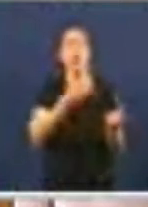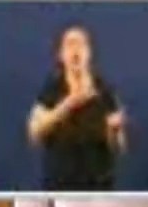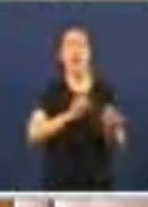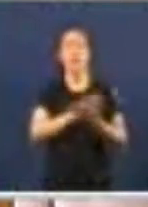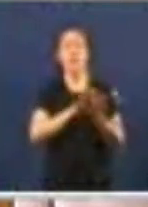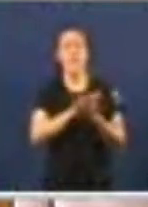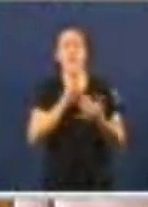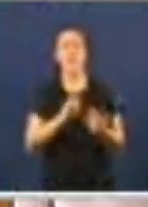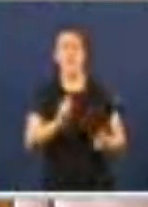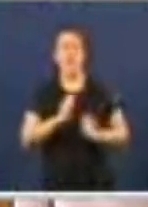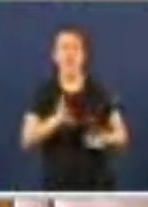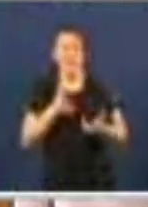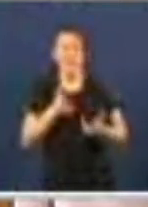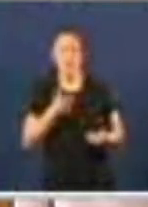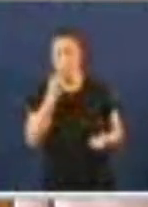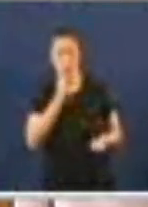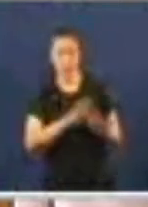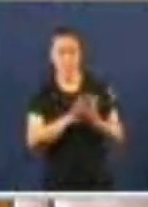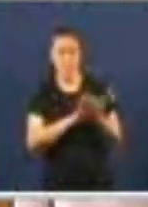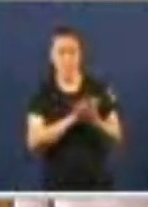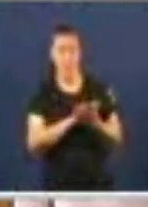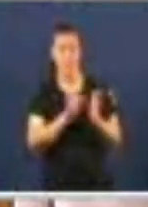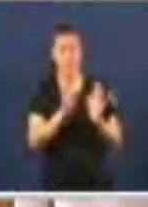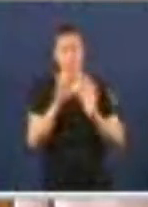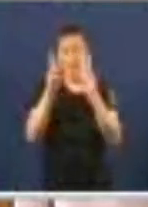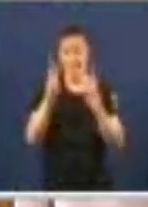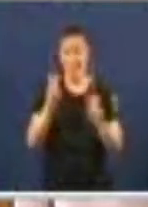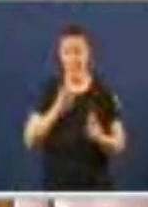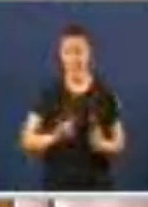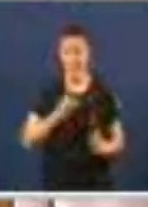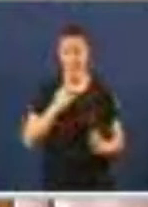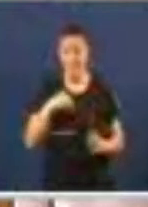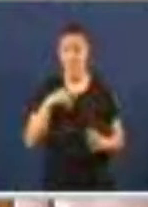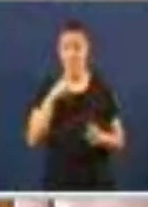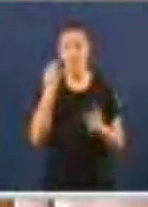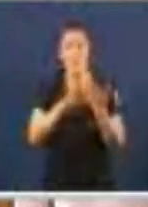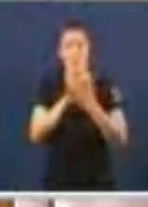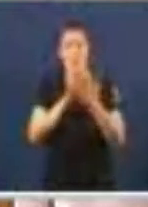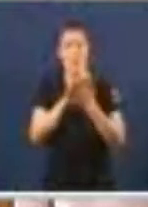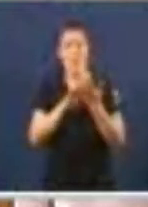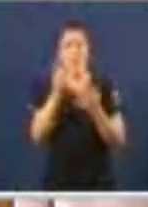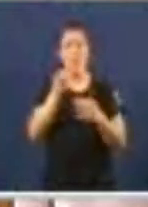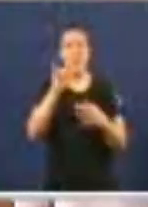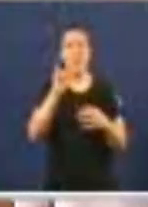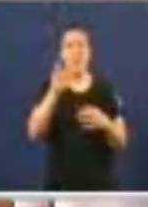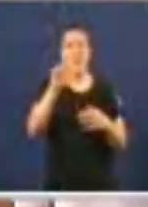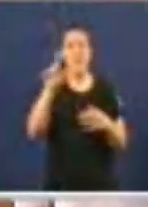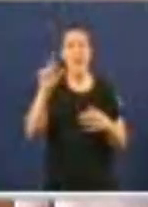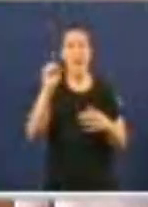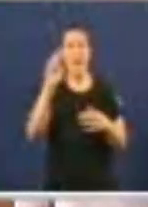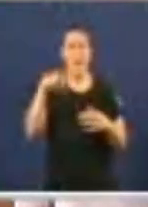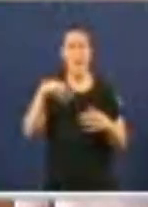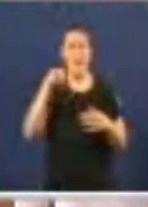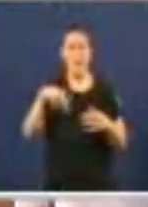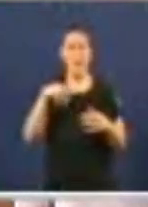da electricidade. E claro, falando de electricidade, comprenderá que teño que falarlle de Villarmir e co